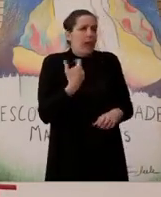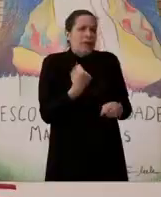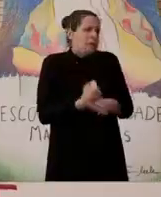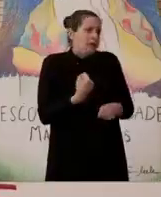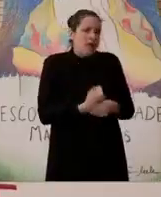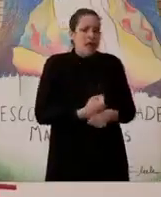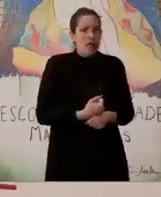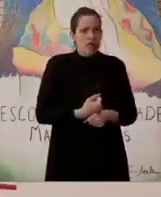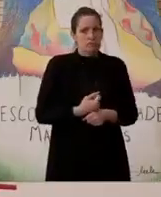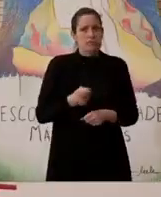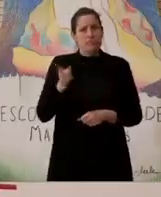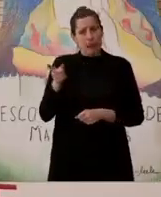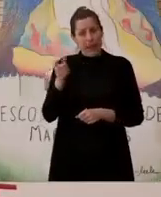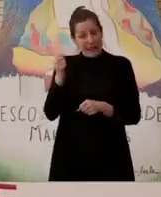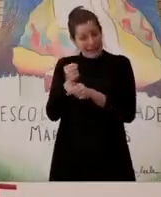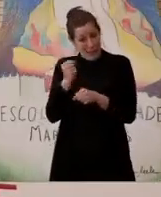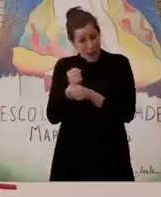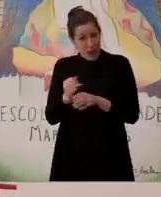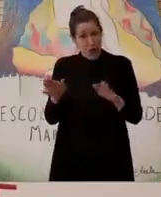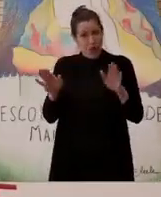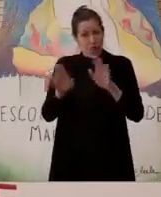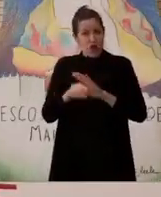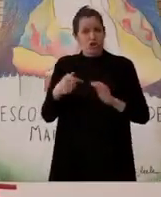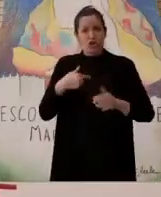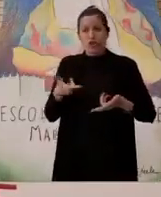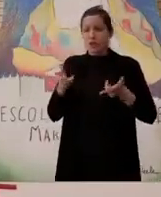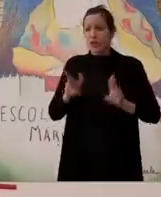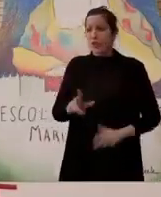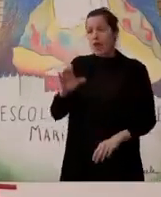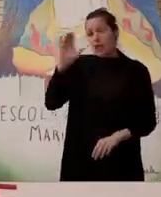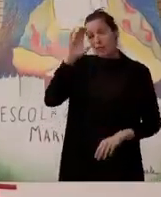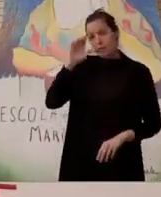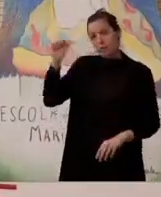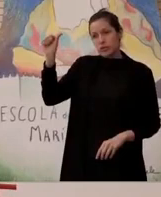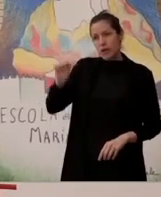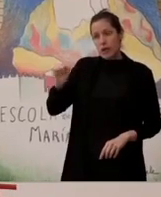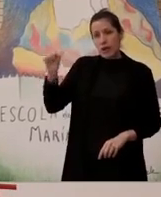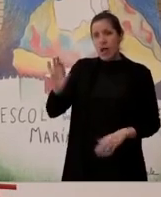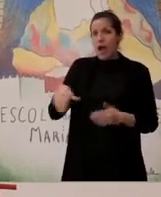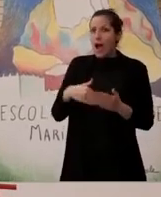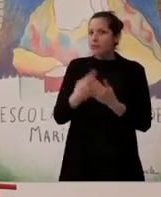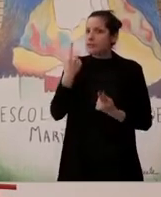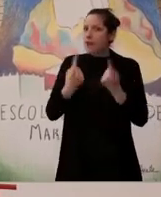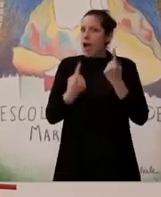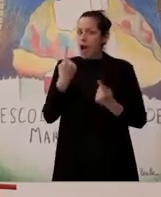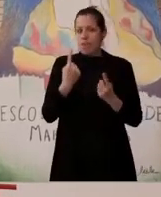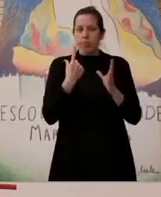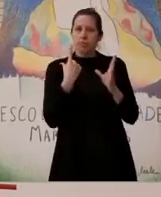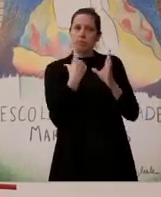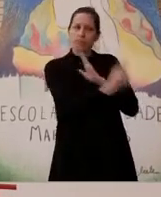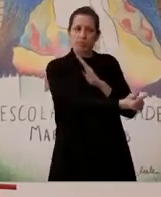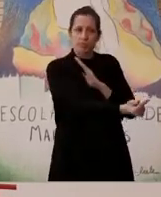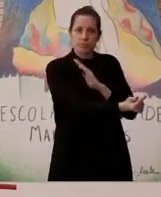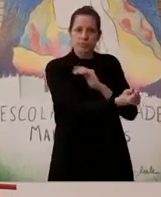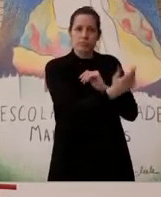trabajaban de noche allí sentada escuchando más de una vez tuvimos que salir corriendo por la puerta de atrás Porque mientras yo